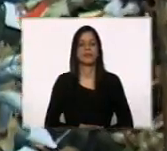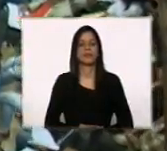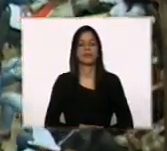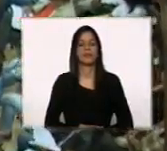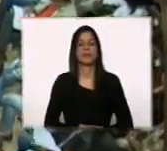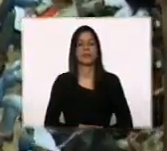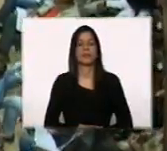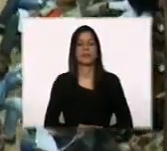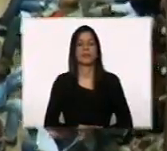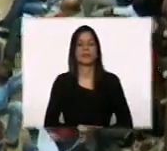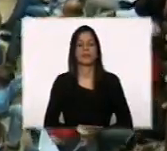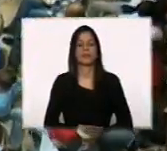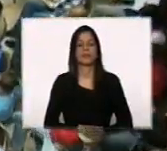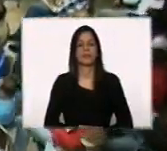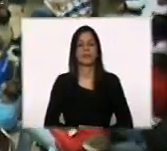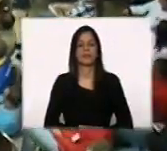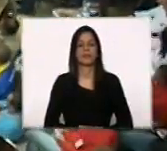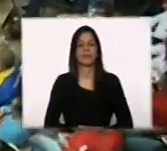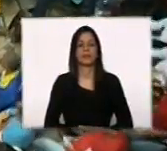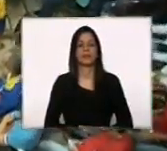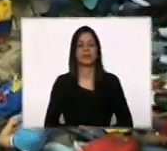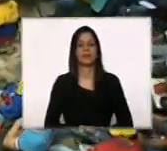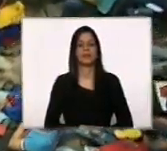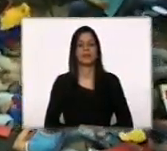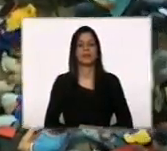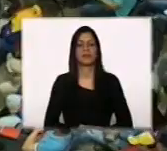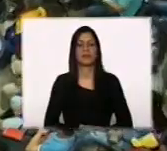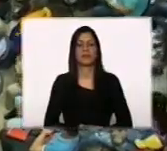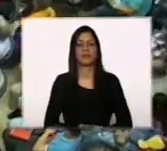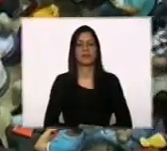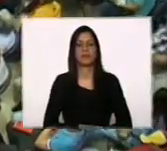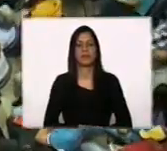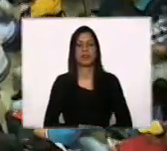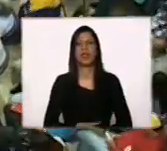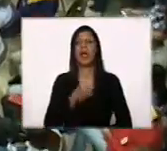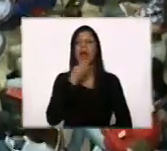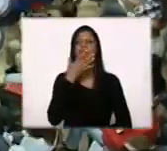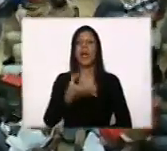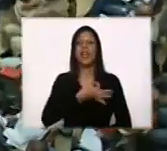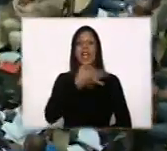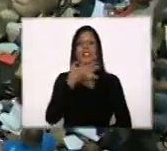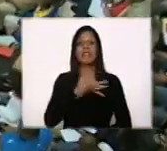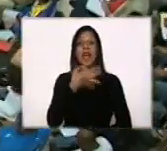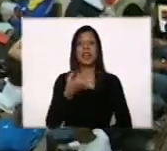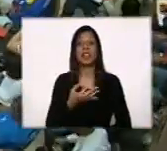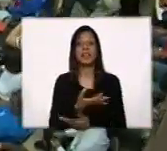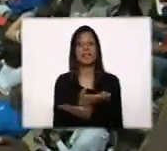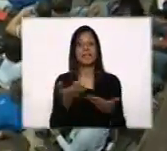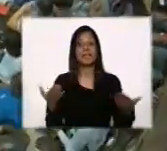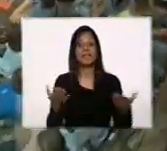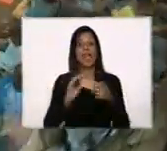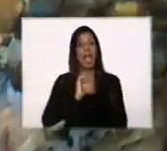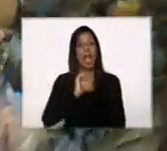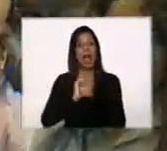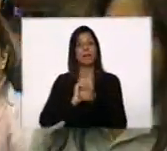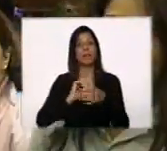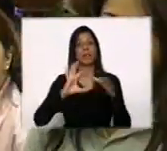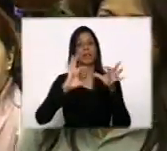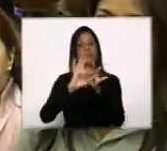sácalo. Claro, muy bien. Adelante. Buenas tardes, compatriotas. Buenas tardes, hermanos y